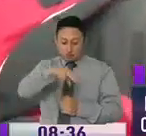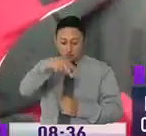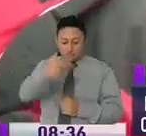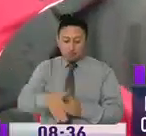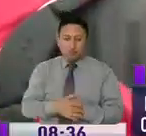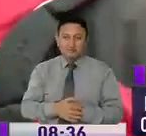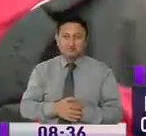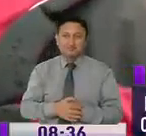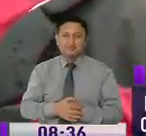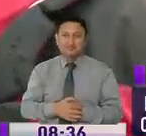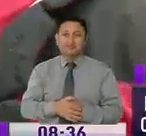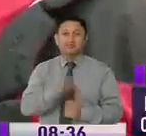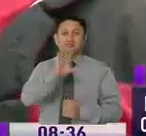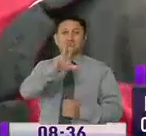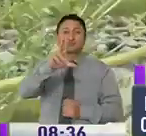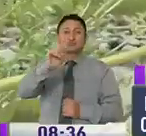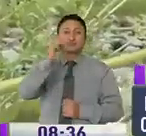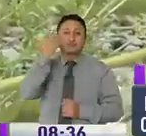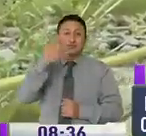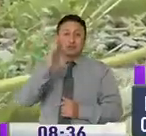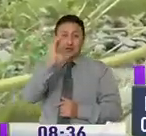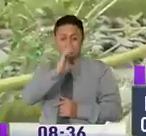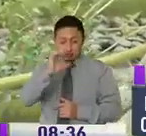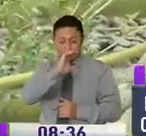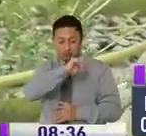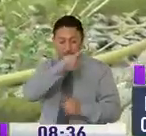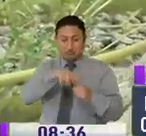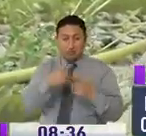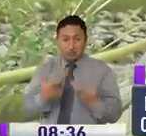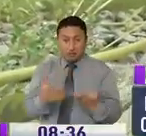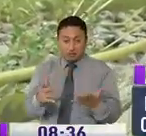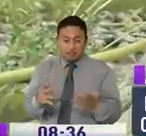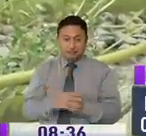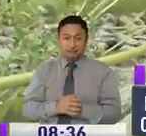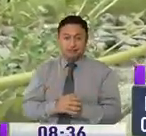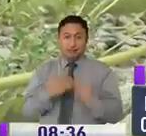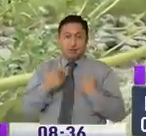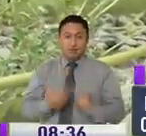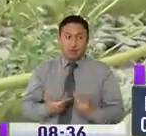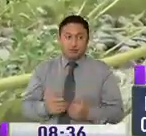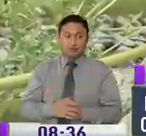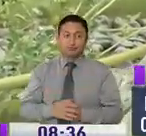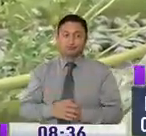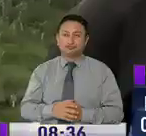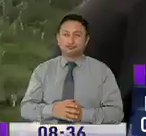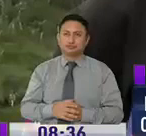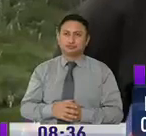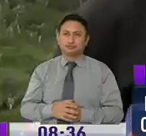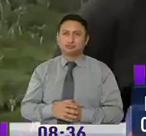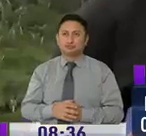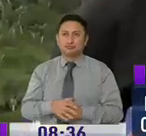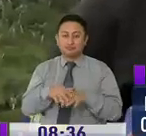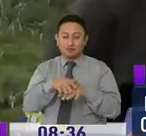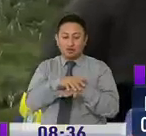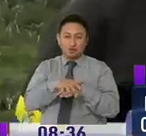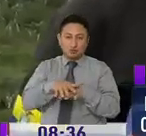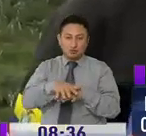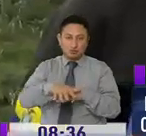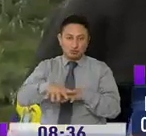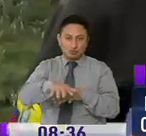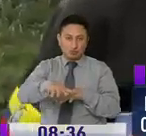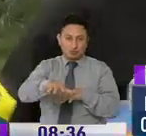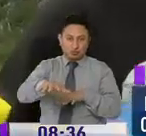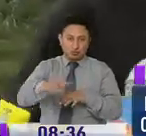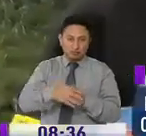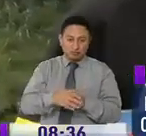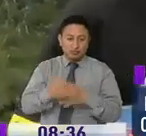Han pasado 30 días de su búsqueda y hasta el momento el afluente no devuelve a la pequeña. Riberas del río, hemos hecho